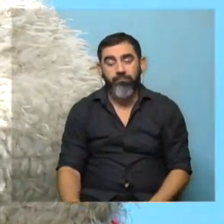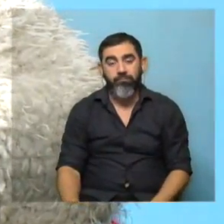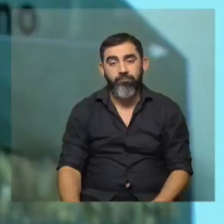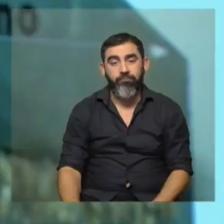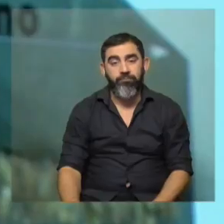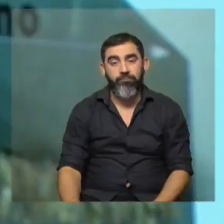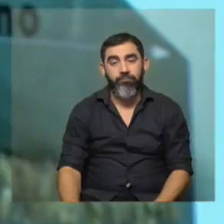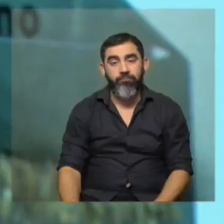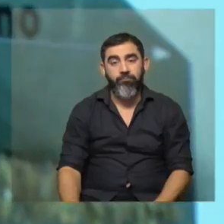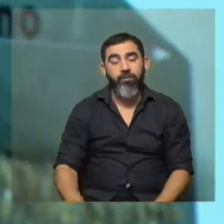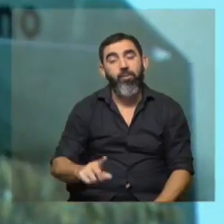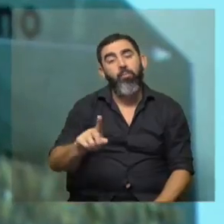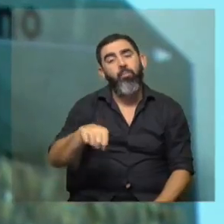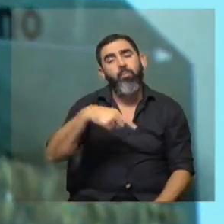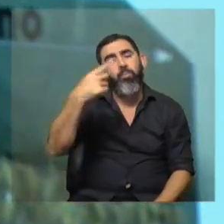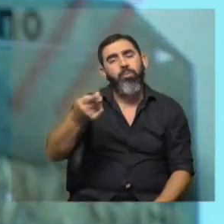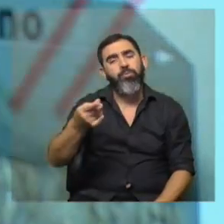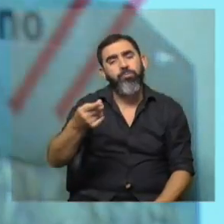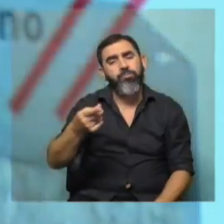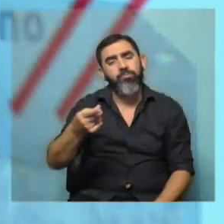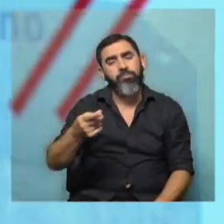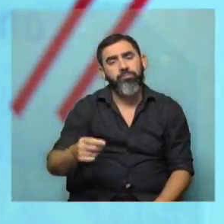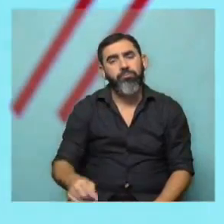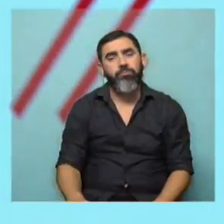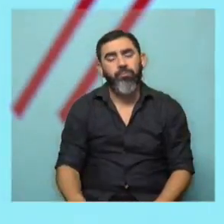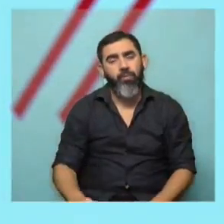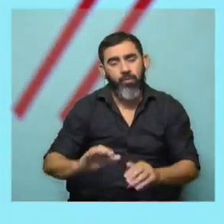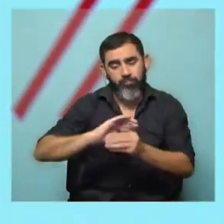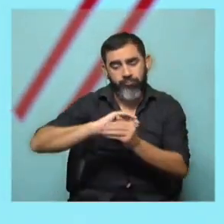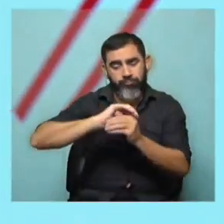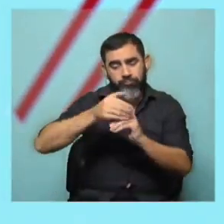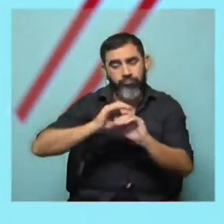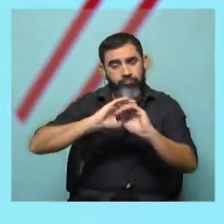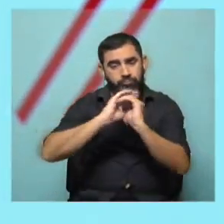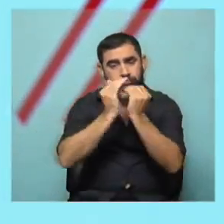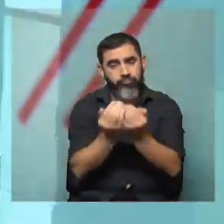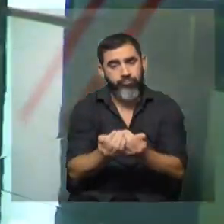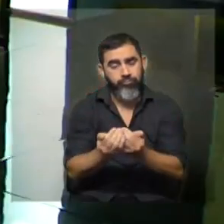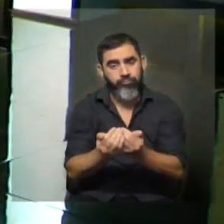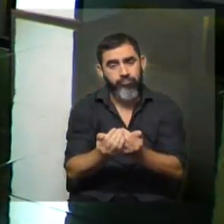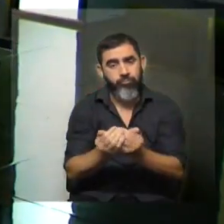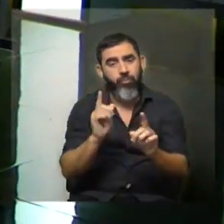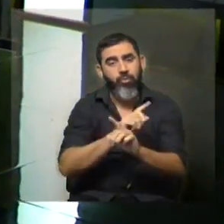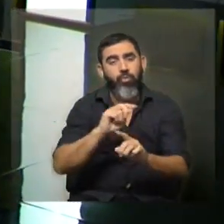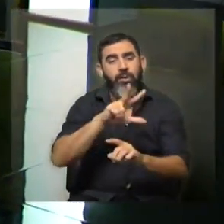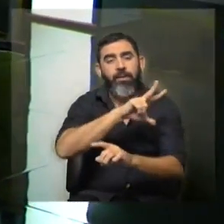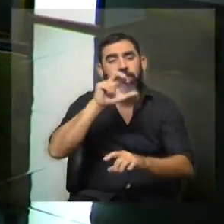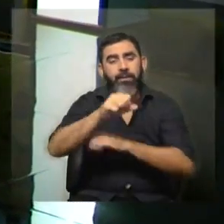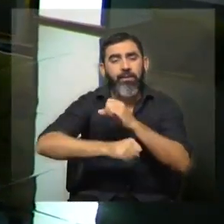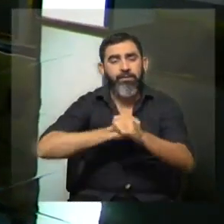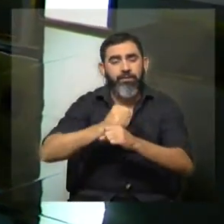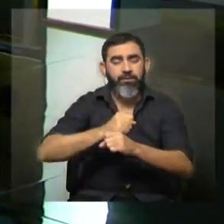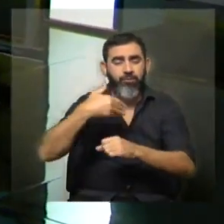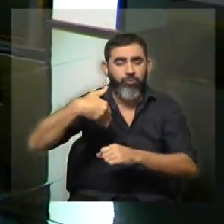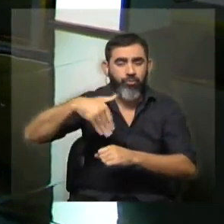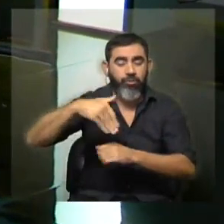Mientras pasamos al que sigue, la formación de la bocha en sí misma, Pablo, no es que duró 300 años en formarse. Esto,